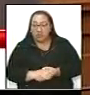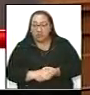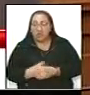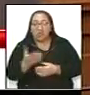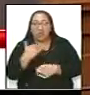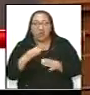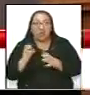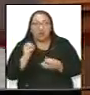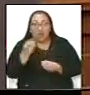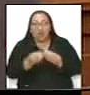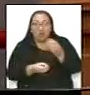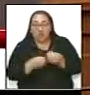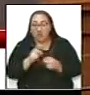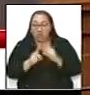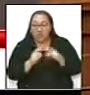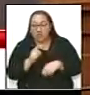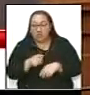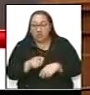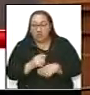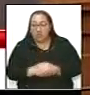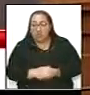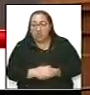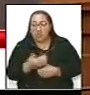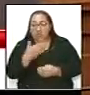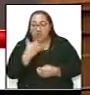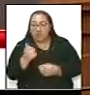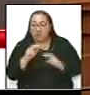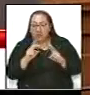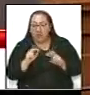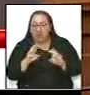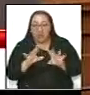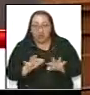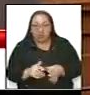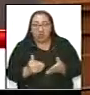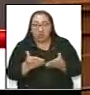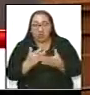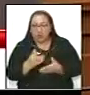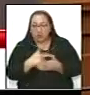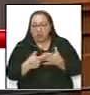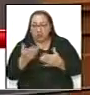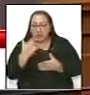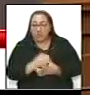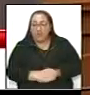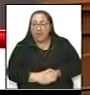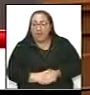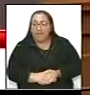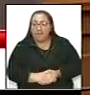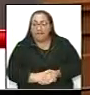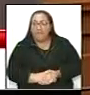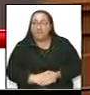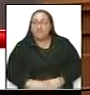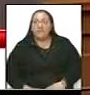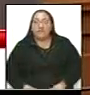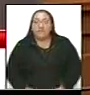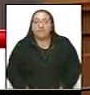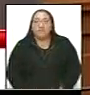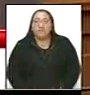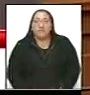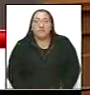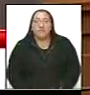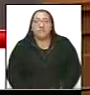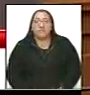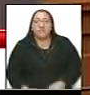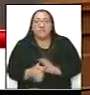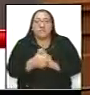realizado aportes y sugerencias para mejorar el texto que se nos presentó la semana pasada. Y en ese sentido, en el